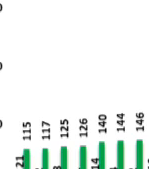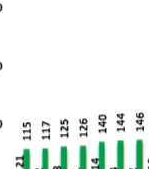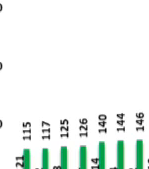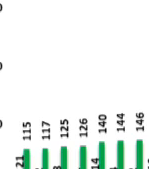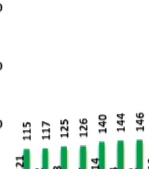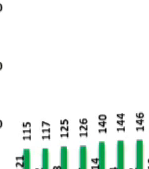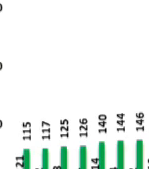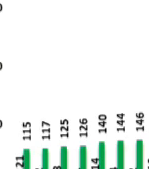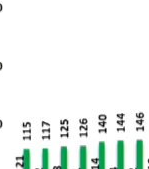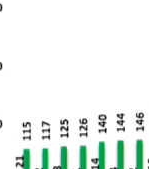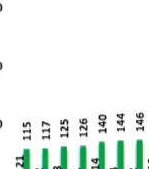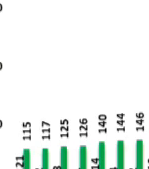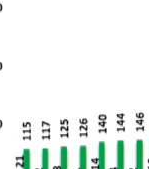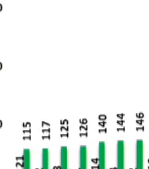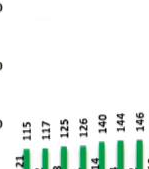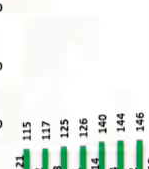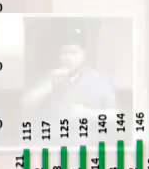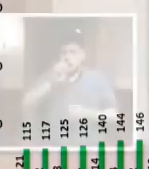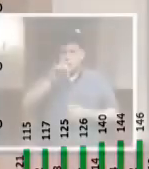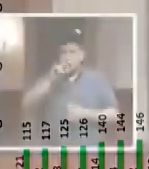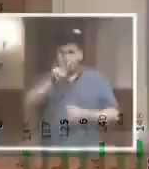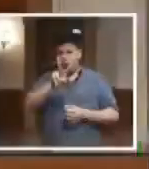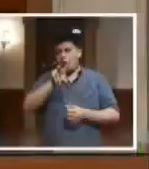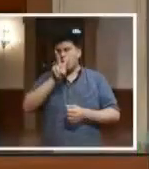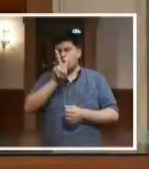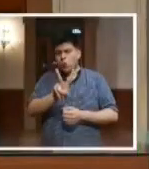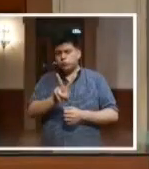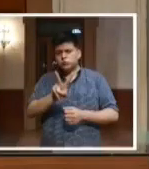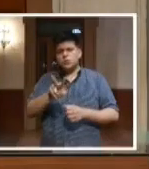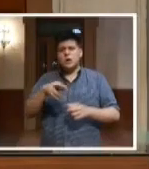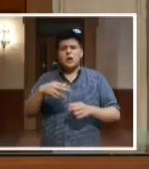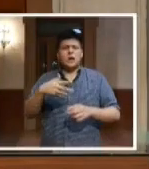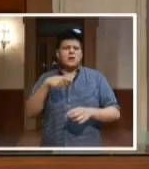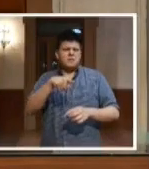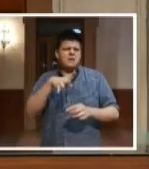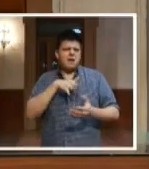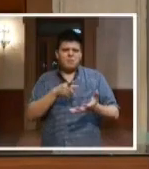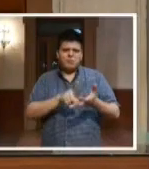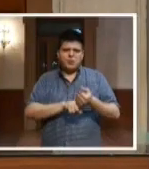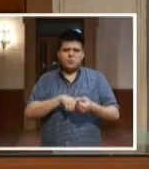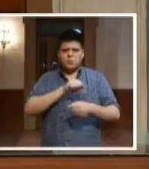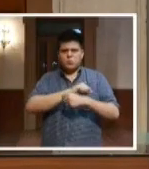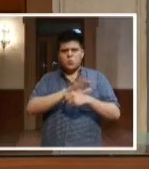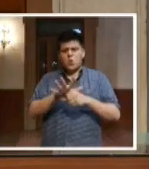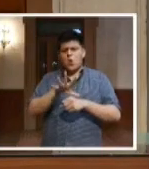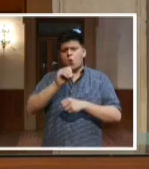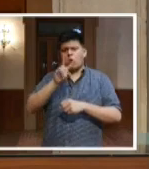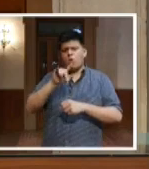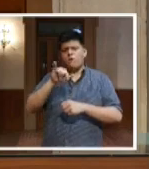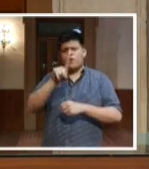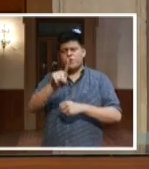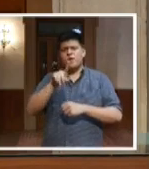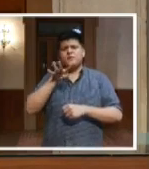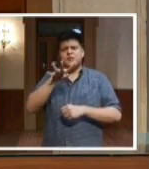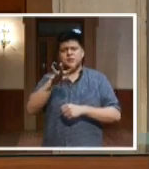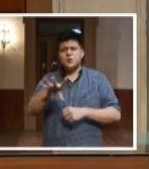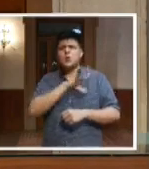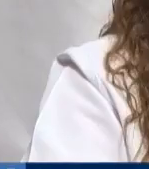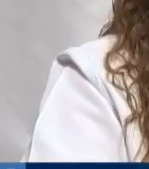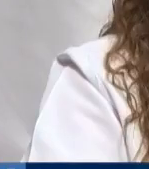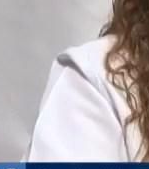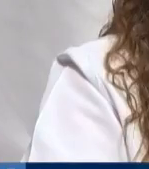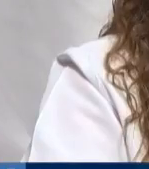el virus SARS-CoV-2 responsable de COVID-19 en sus secreciones puede infectar de